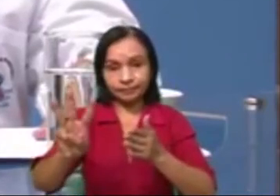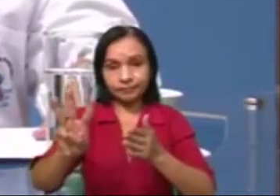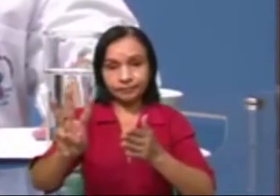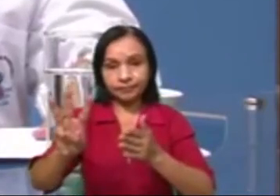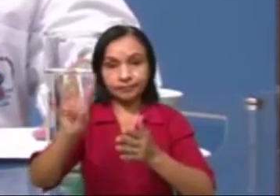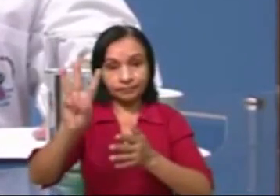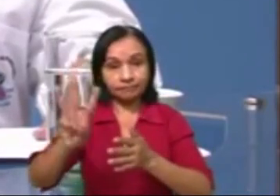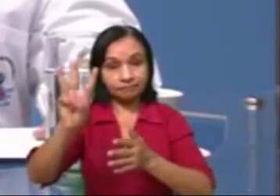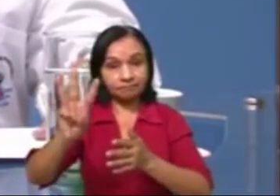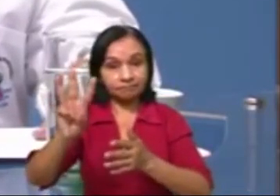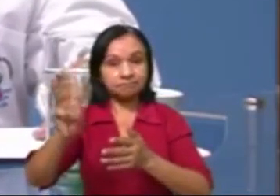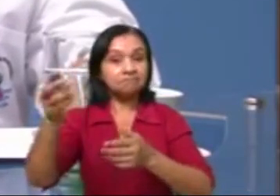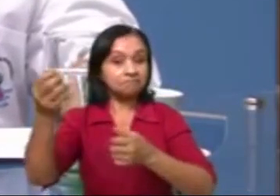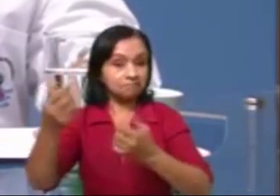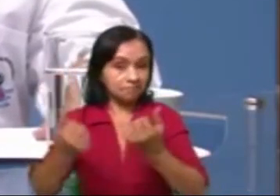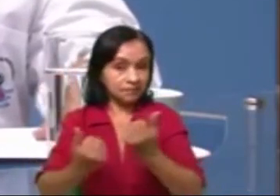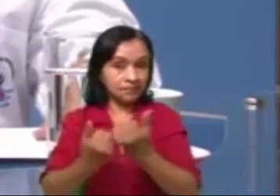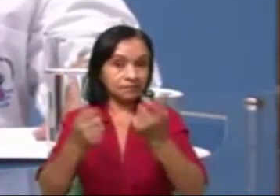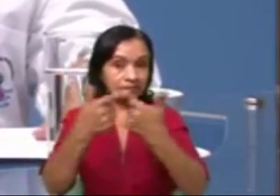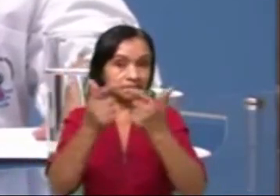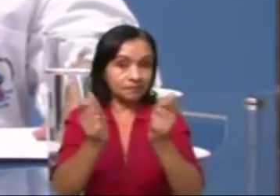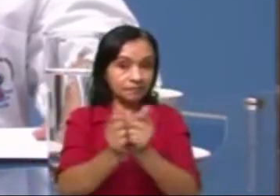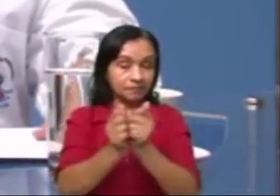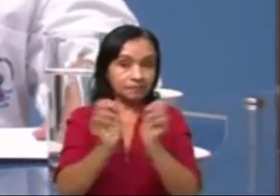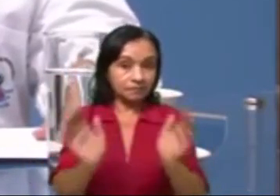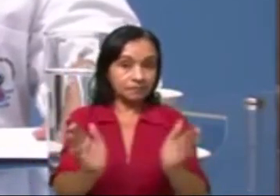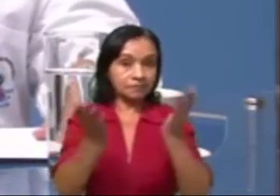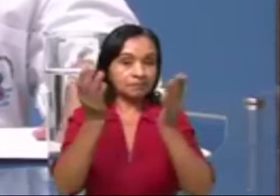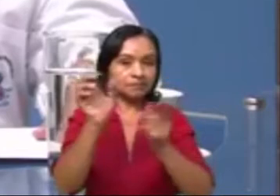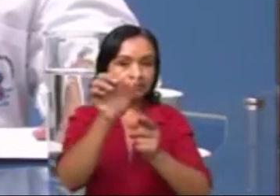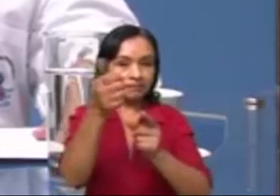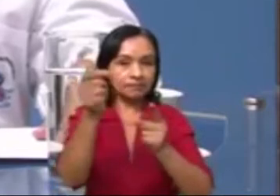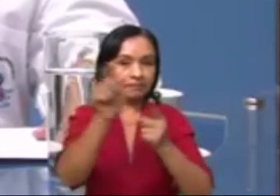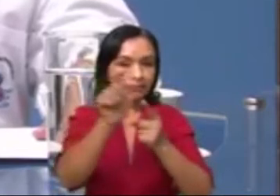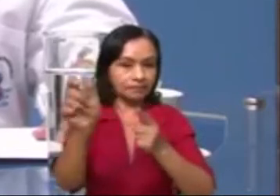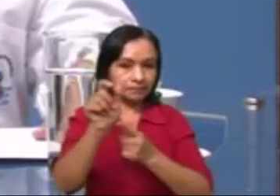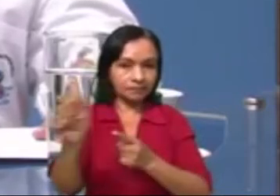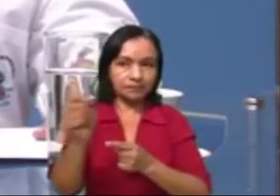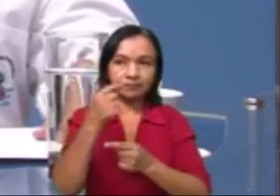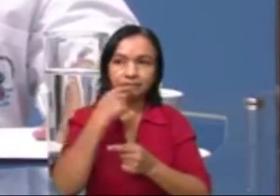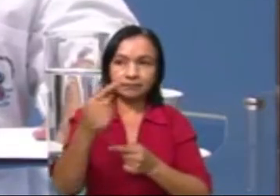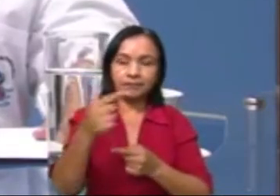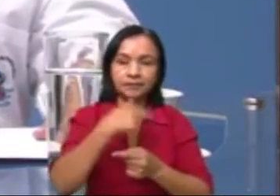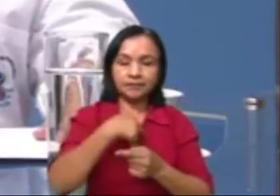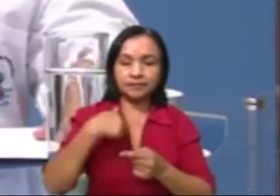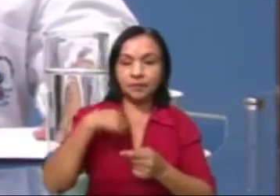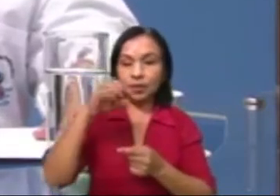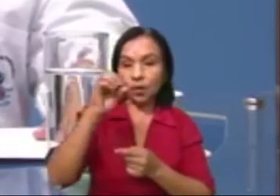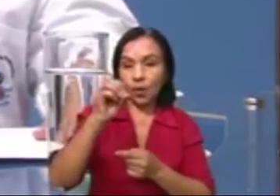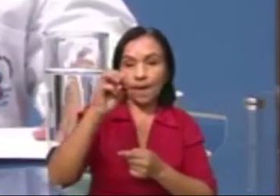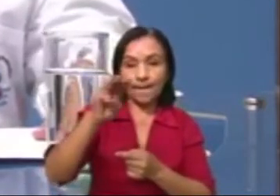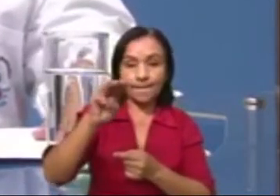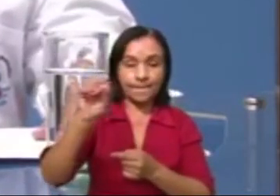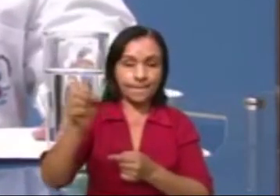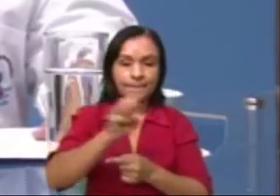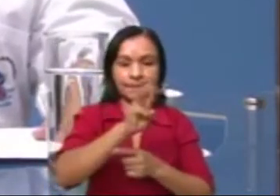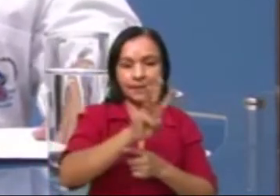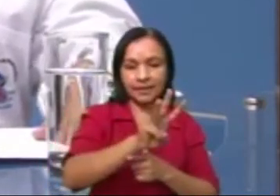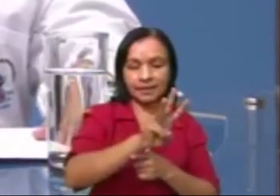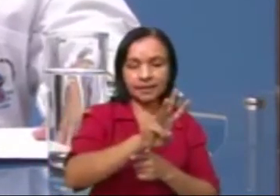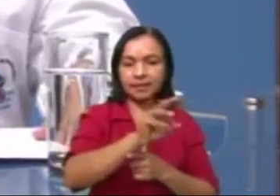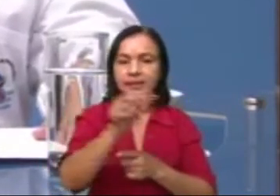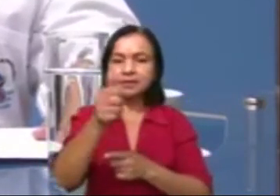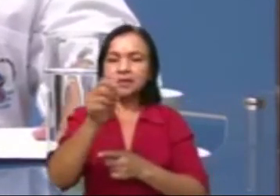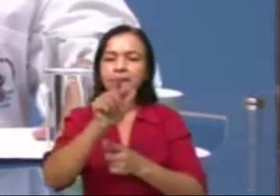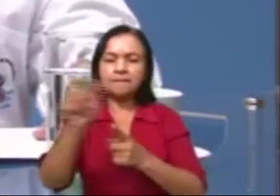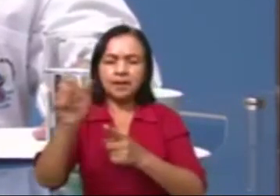aplicación de refuerzos a aquellos grupos que tienen más de 6 meses, aunque la recomendación que ha dado la OMS es que puede ser entre